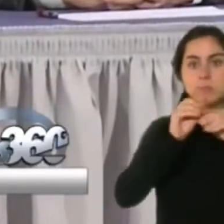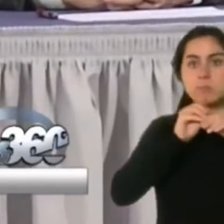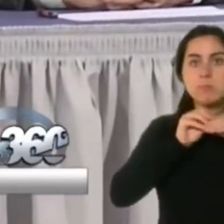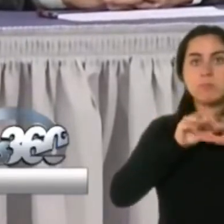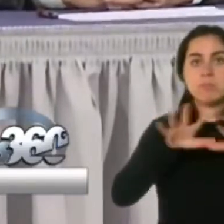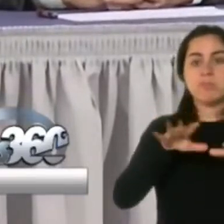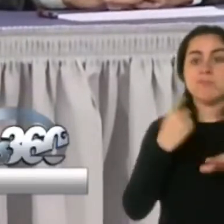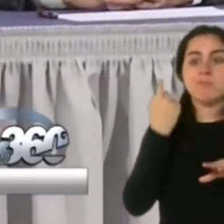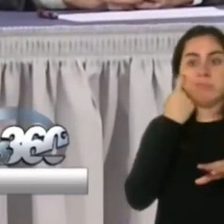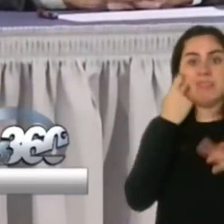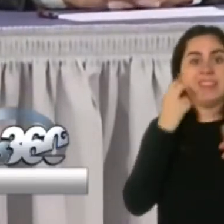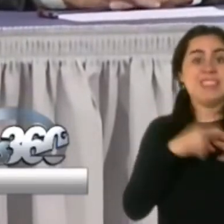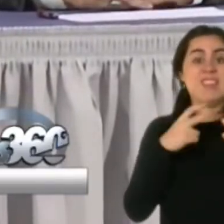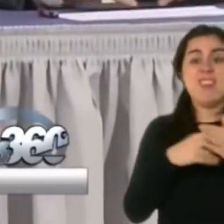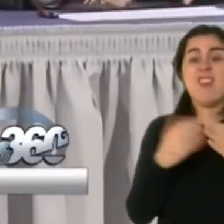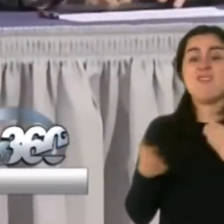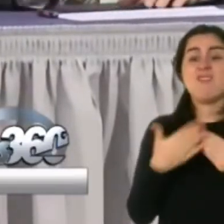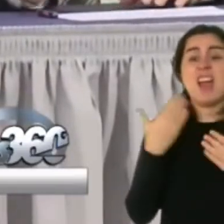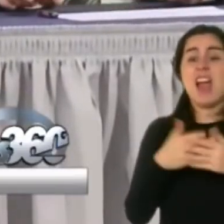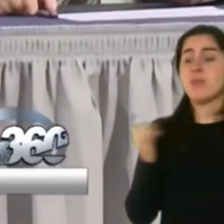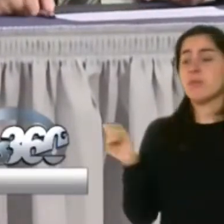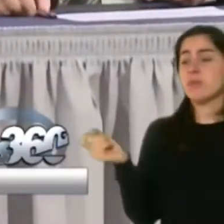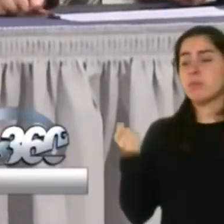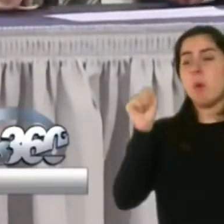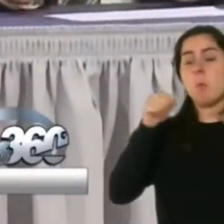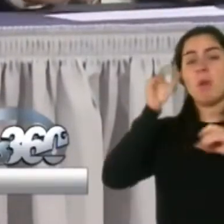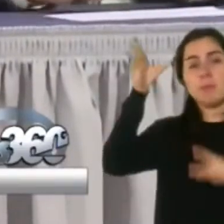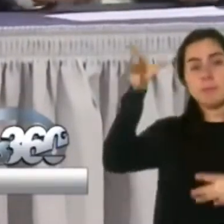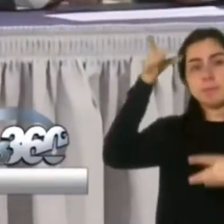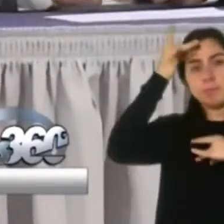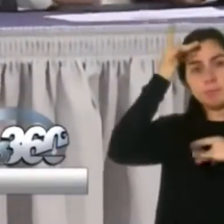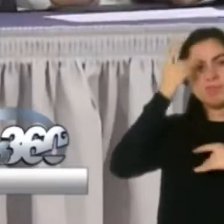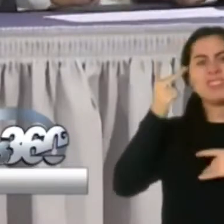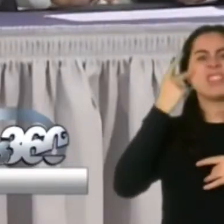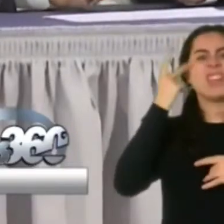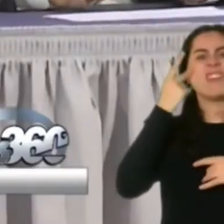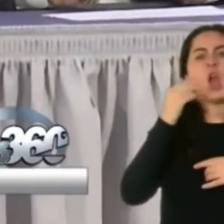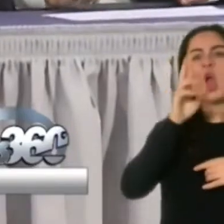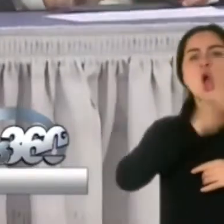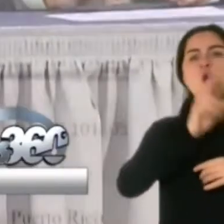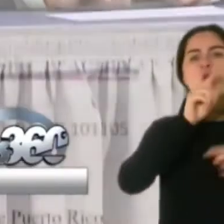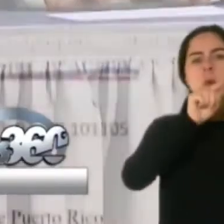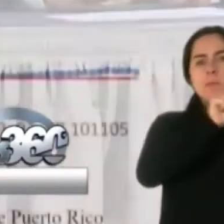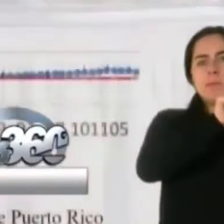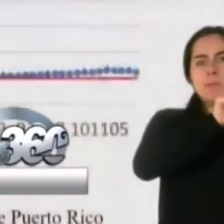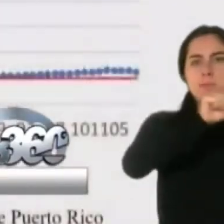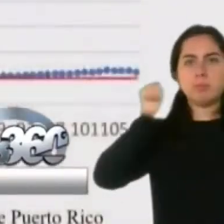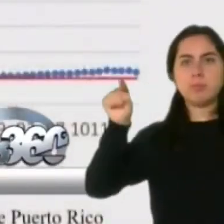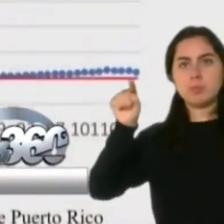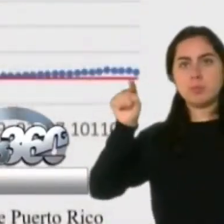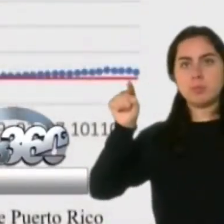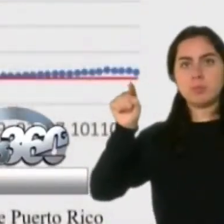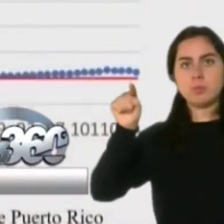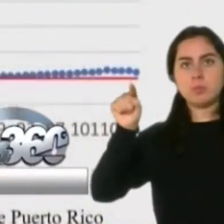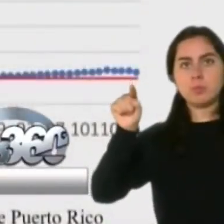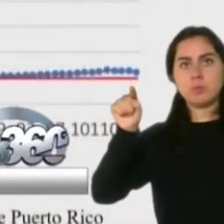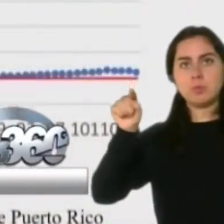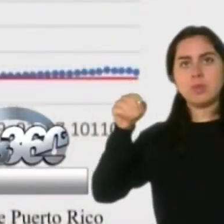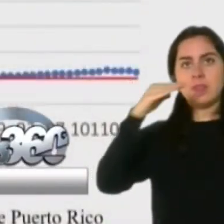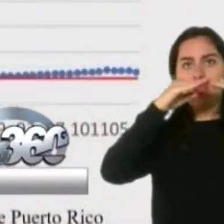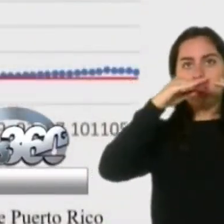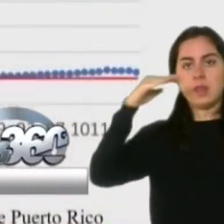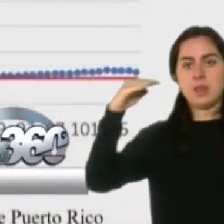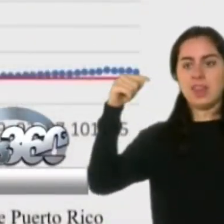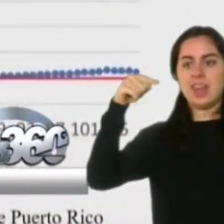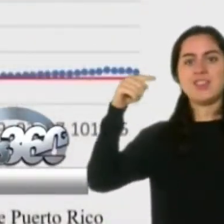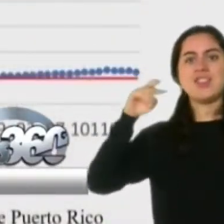susceptibles, ¿eh? En el valor de 1, que es la línea roja que ven, hablaríamos de enfermedad endémica, ¿no? Como ser el dengue en Puerto Rico, en